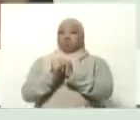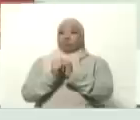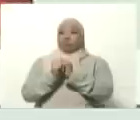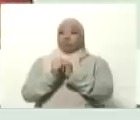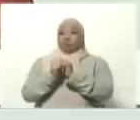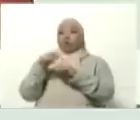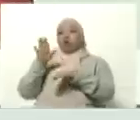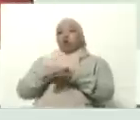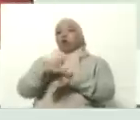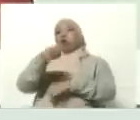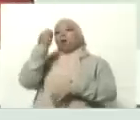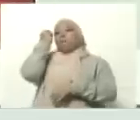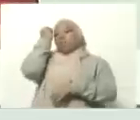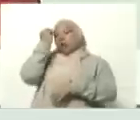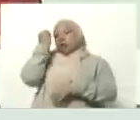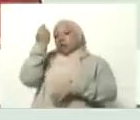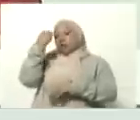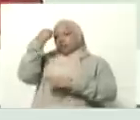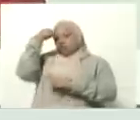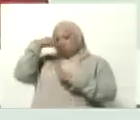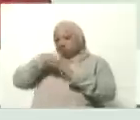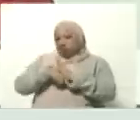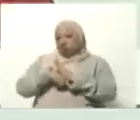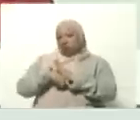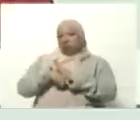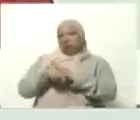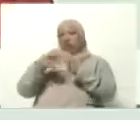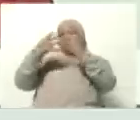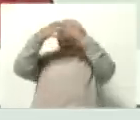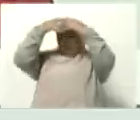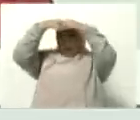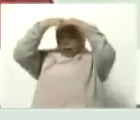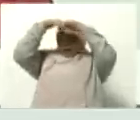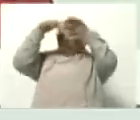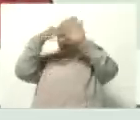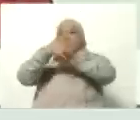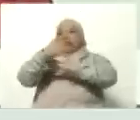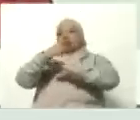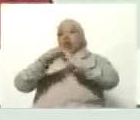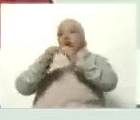Porque ellos creen que van a dominar a Rusia.